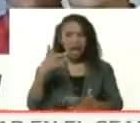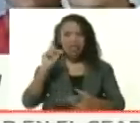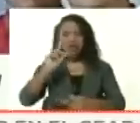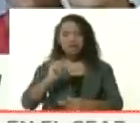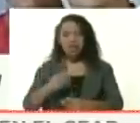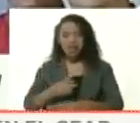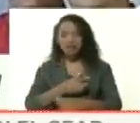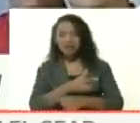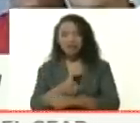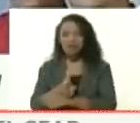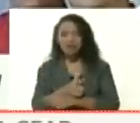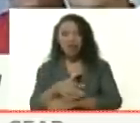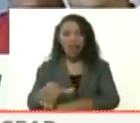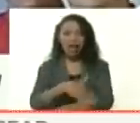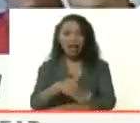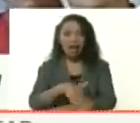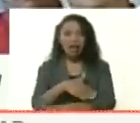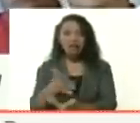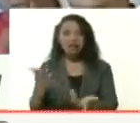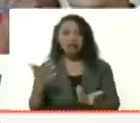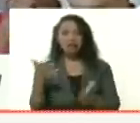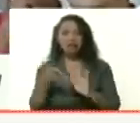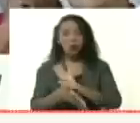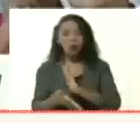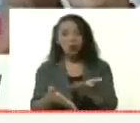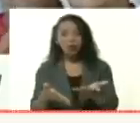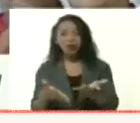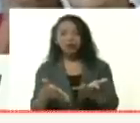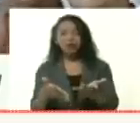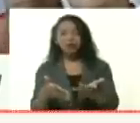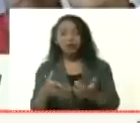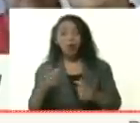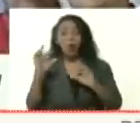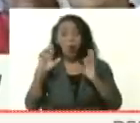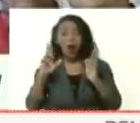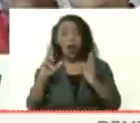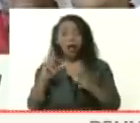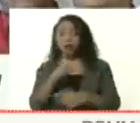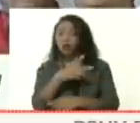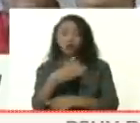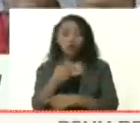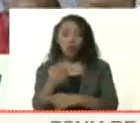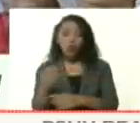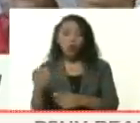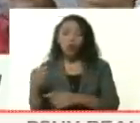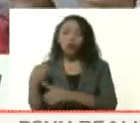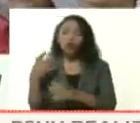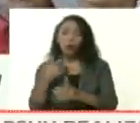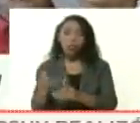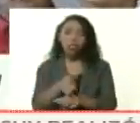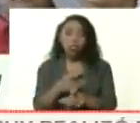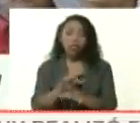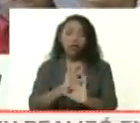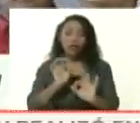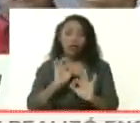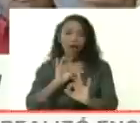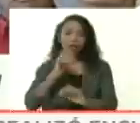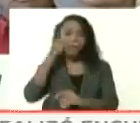ojalá que se imponga la cordura y no vayan a seguir atropellando al pueblo colombiano. El pueblo